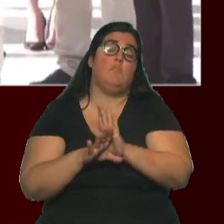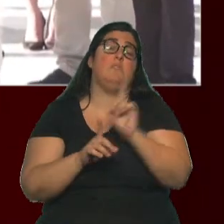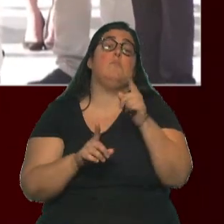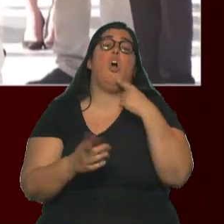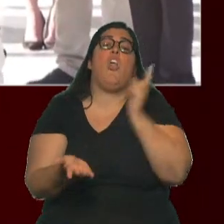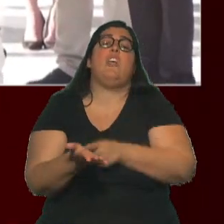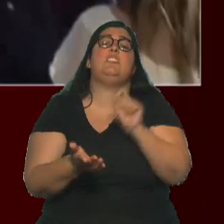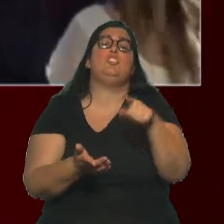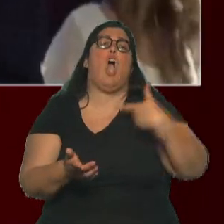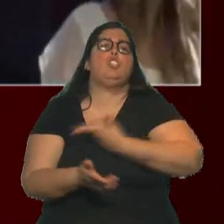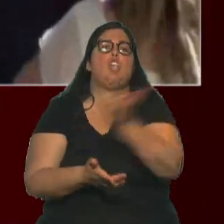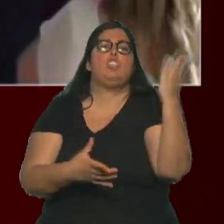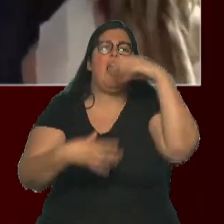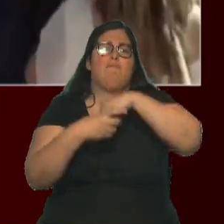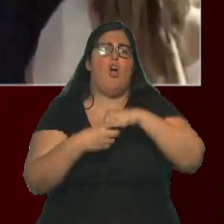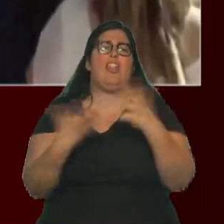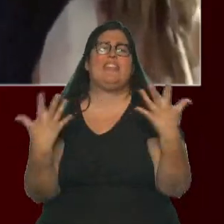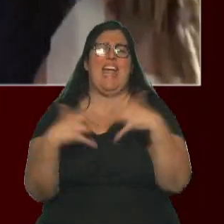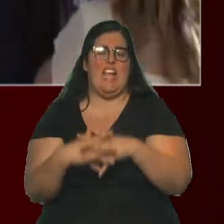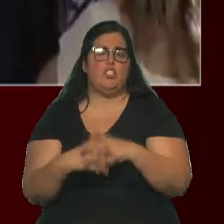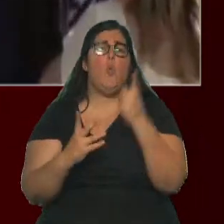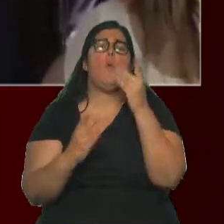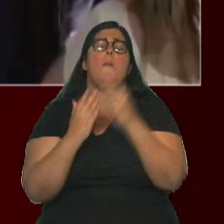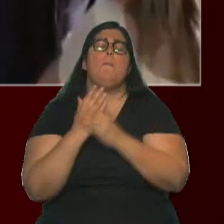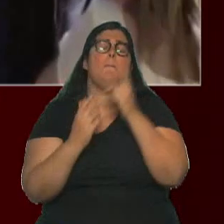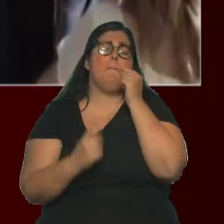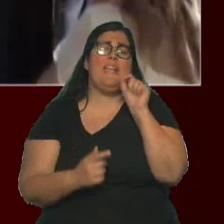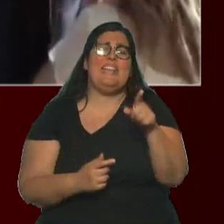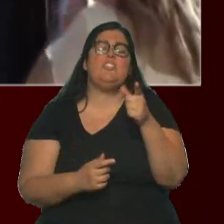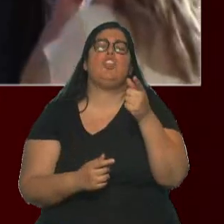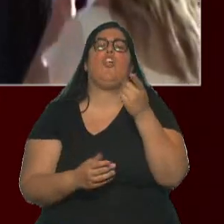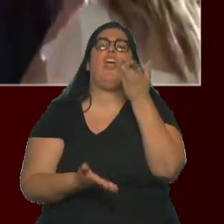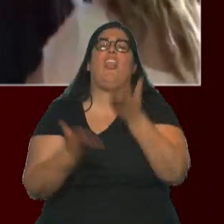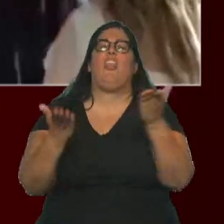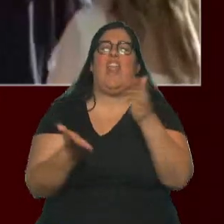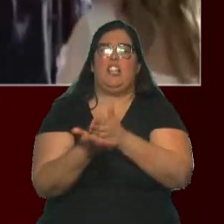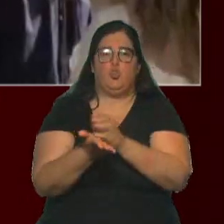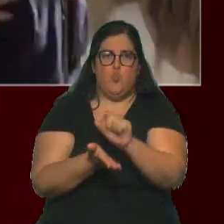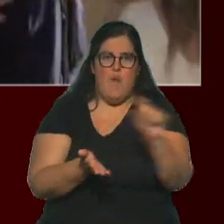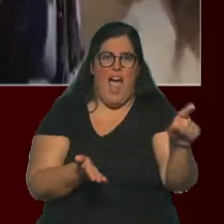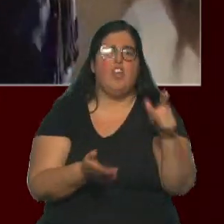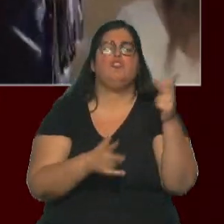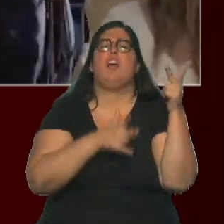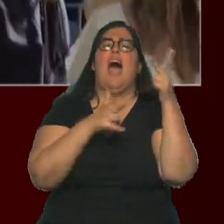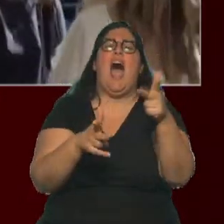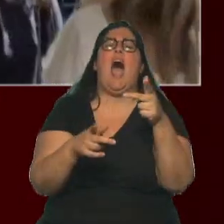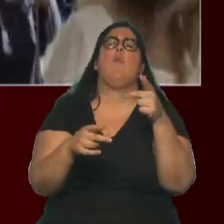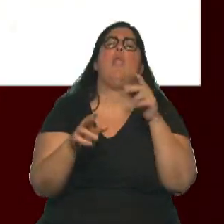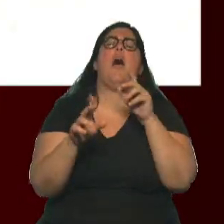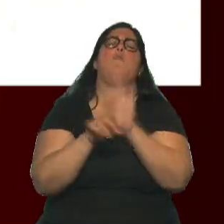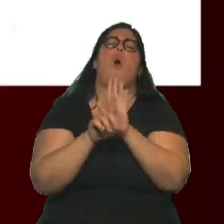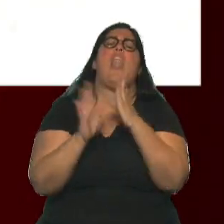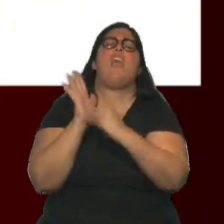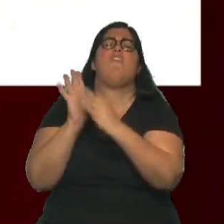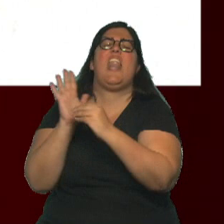social, con la integración, un ministro de Derechos Humanos que cita a los referentes antiesclavistas de